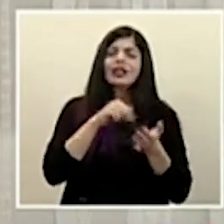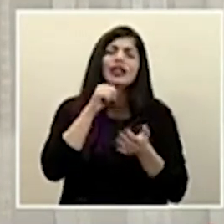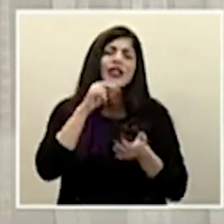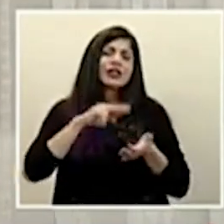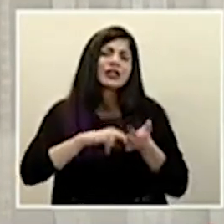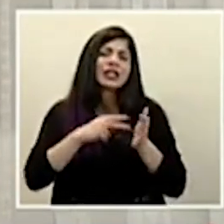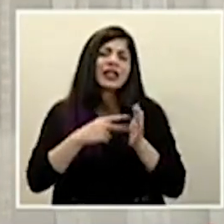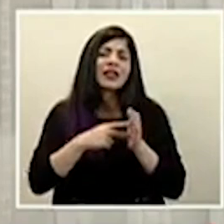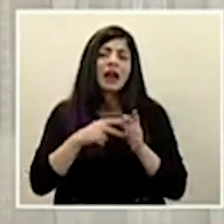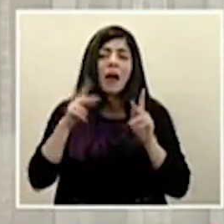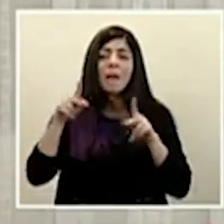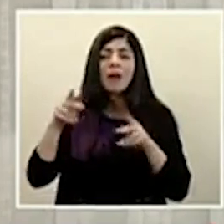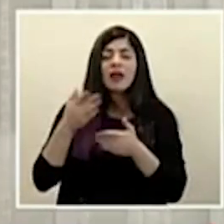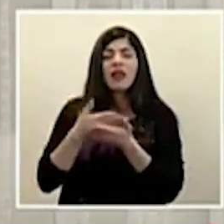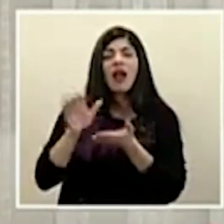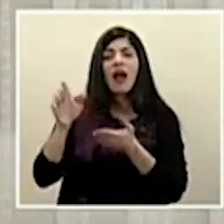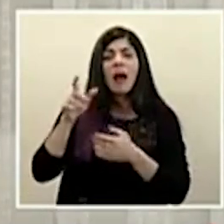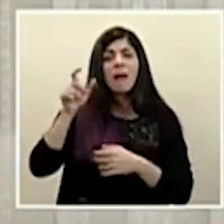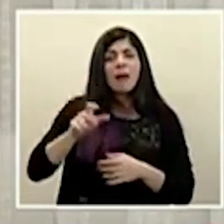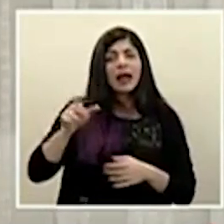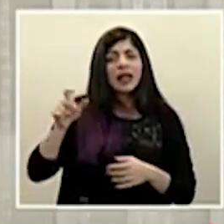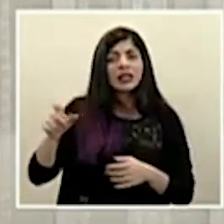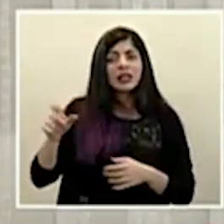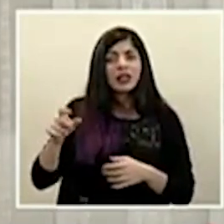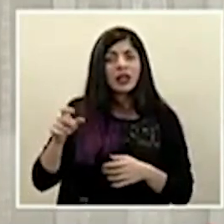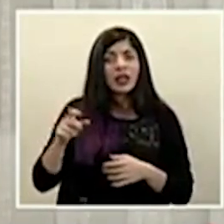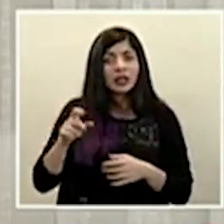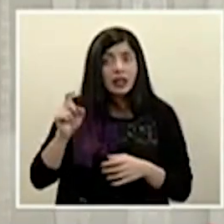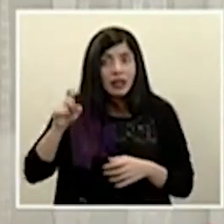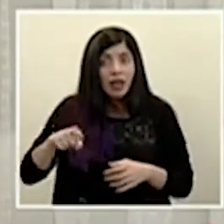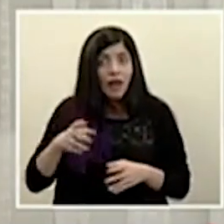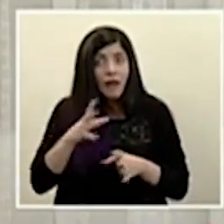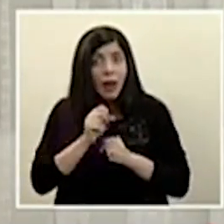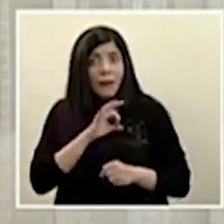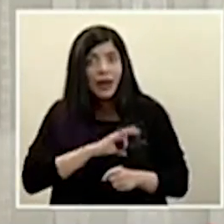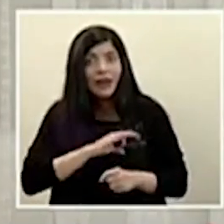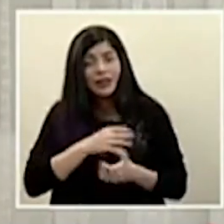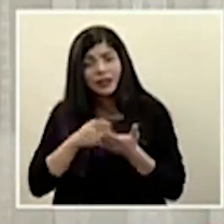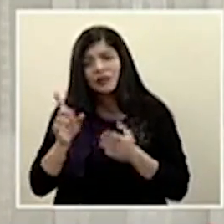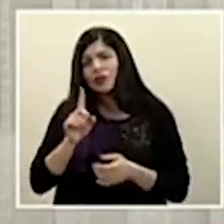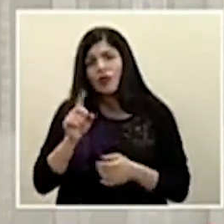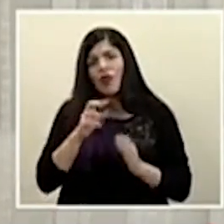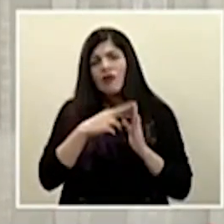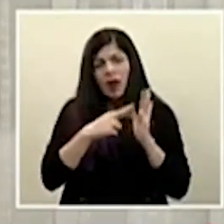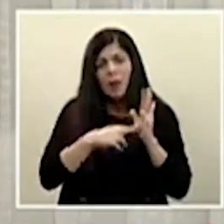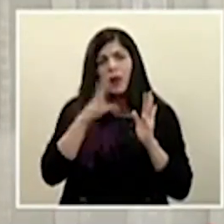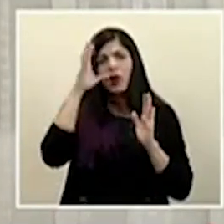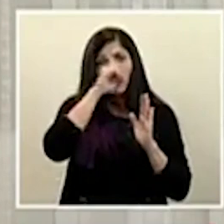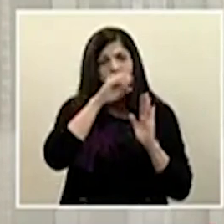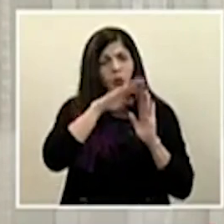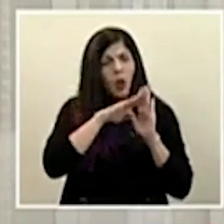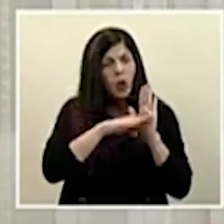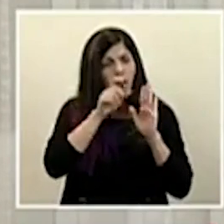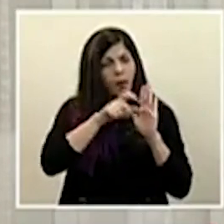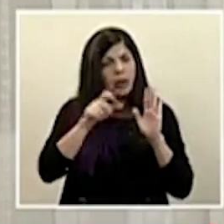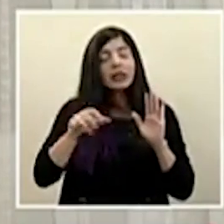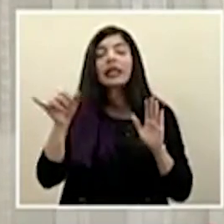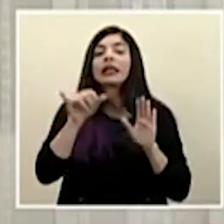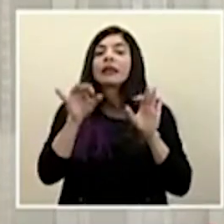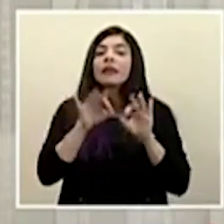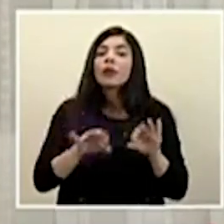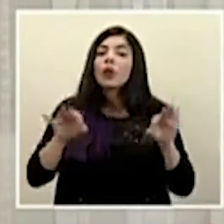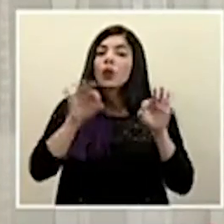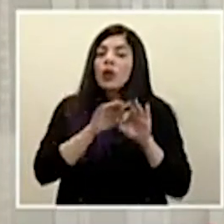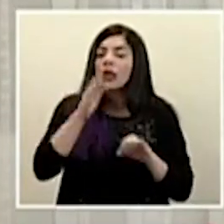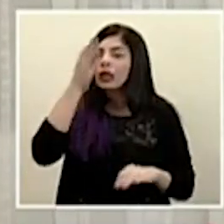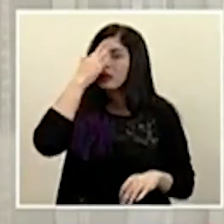una exclusión a las personas beneficiarias que ha contemplado el reglamento. También es importante resaltar